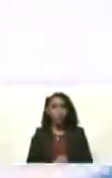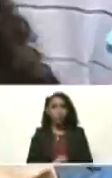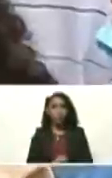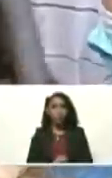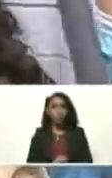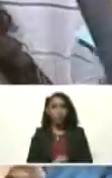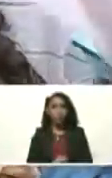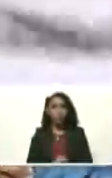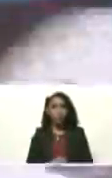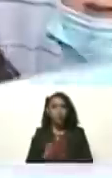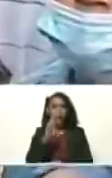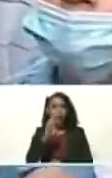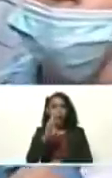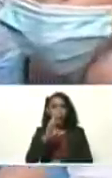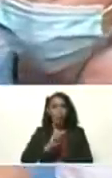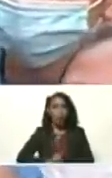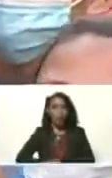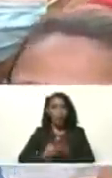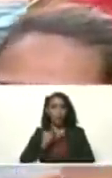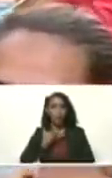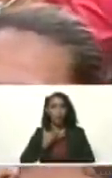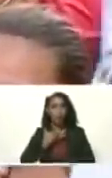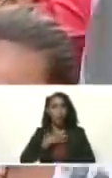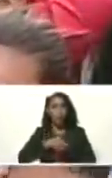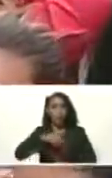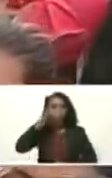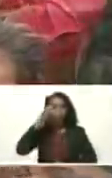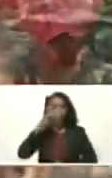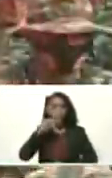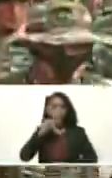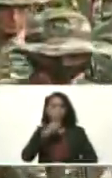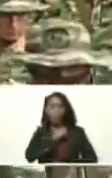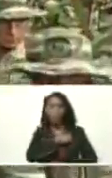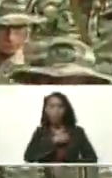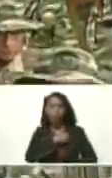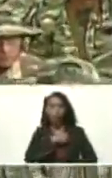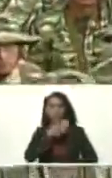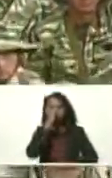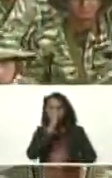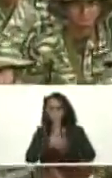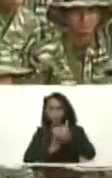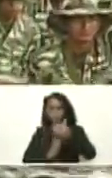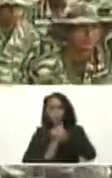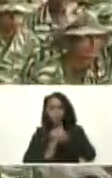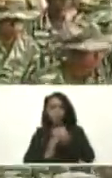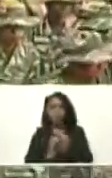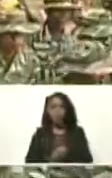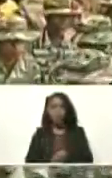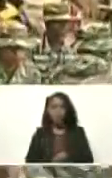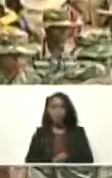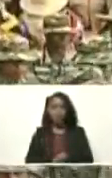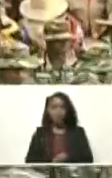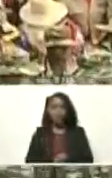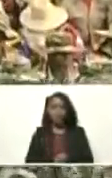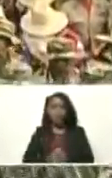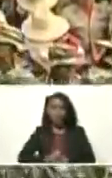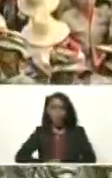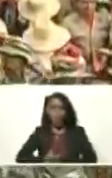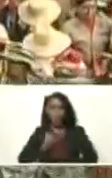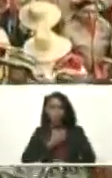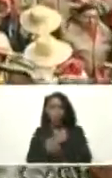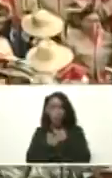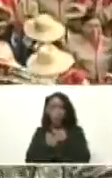La R del renacimiento espiritual, de la moral, de la honestidad, del renacimiento del amor